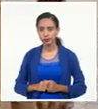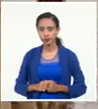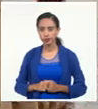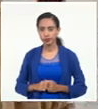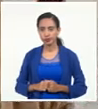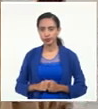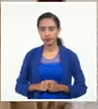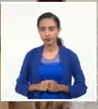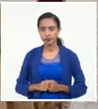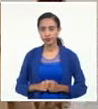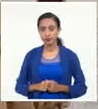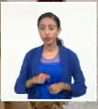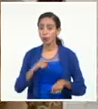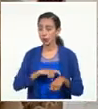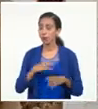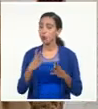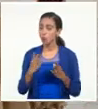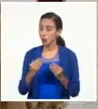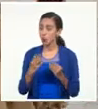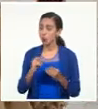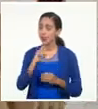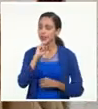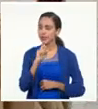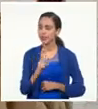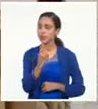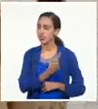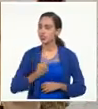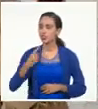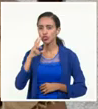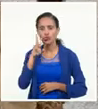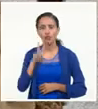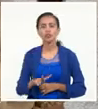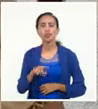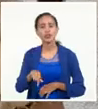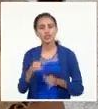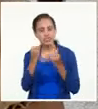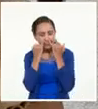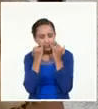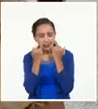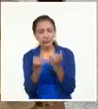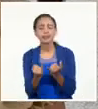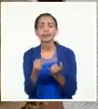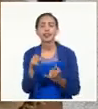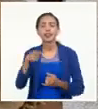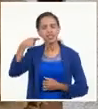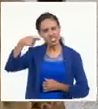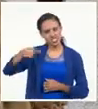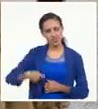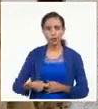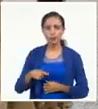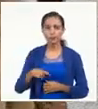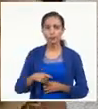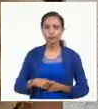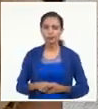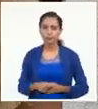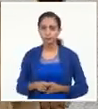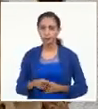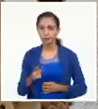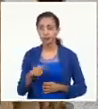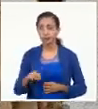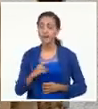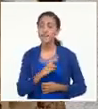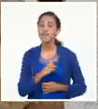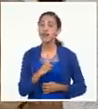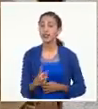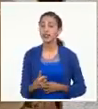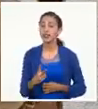muy, muy difíciles y nosotros vimos esa entereza siempre, esa decisión, esa firmeza, esa